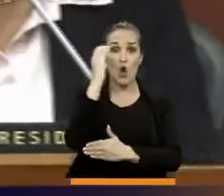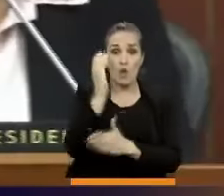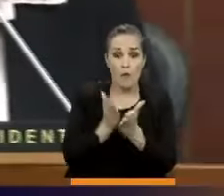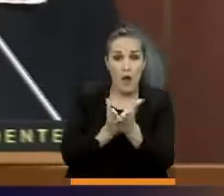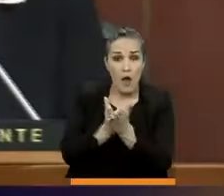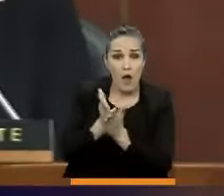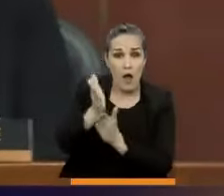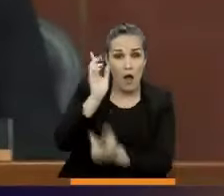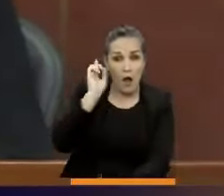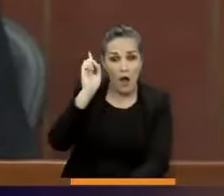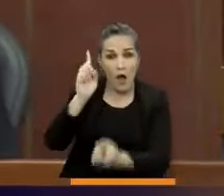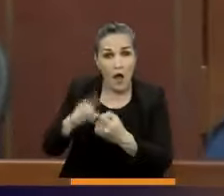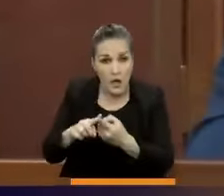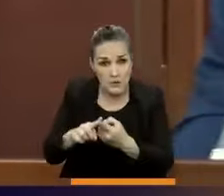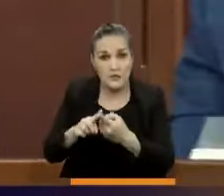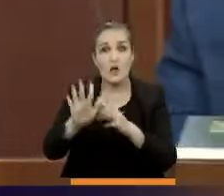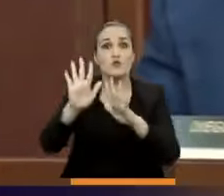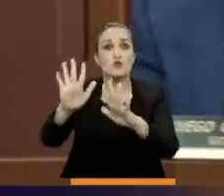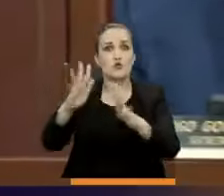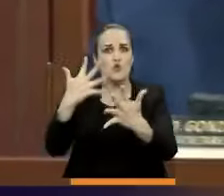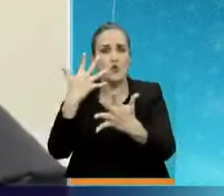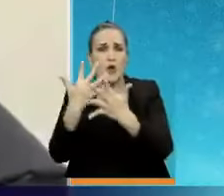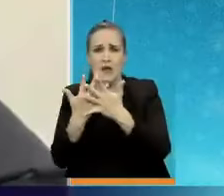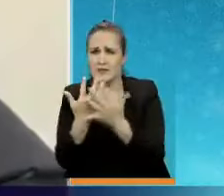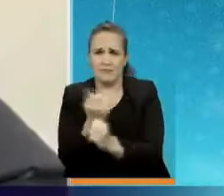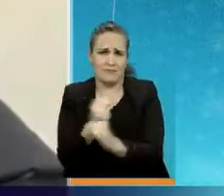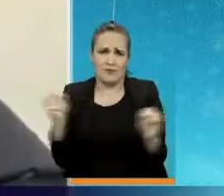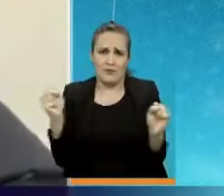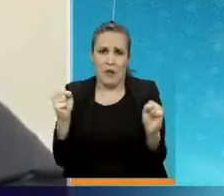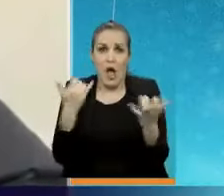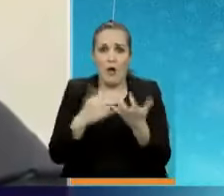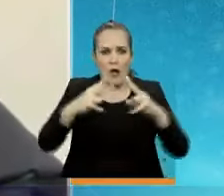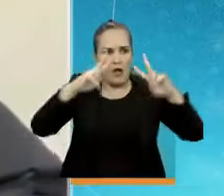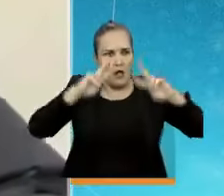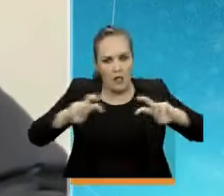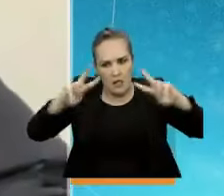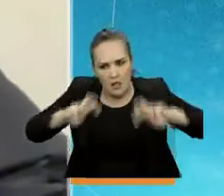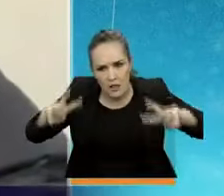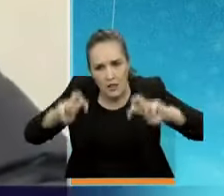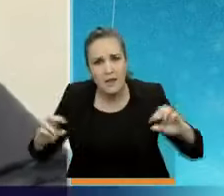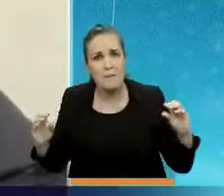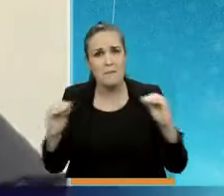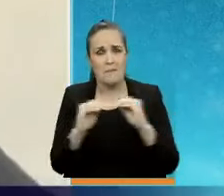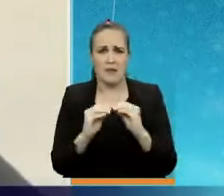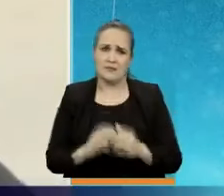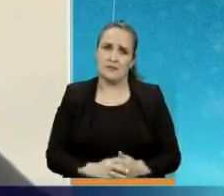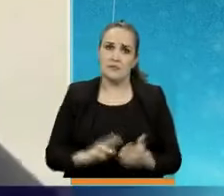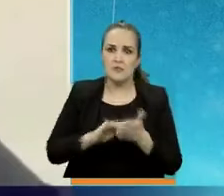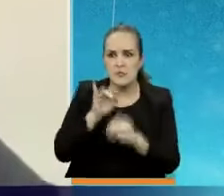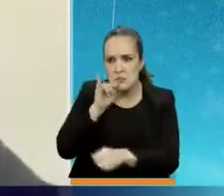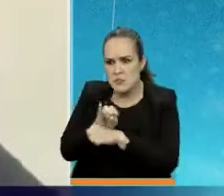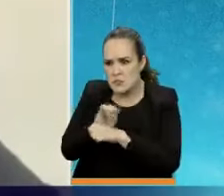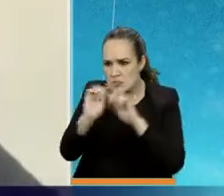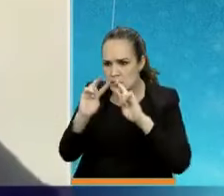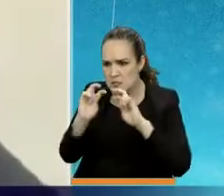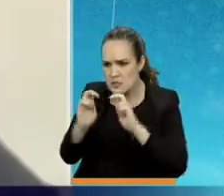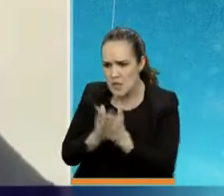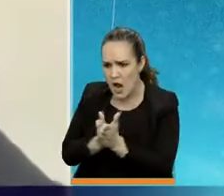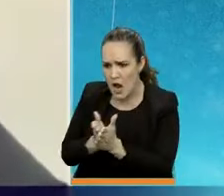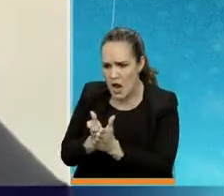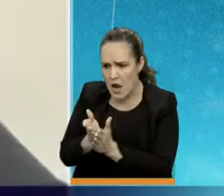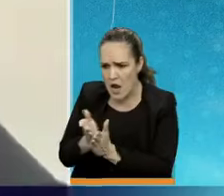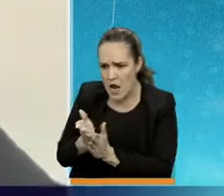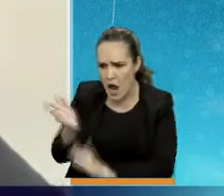no se debe investigar a perpetuidad. La vigilancia y la investigación perpetua obstaculizan